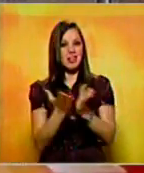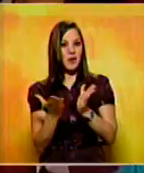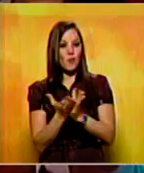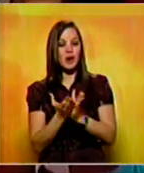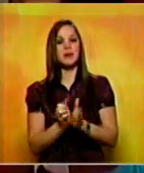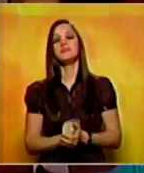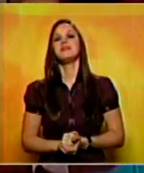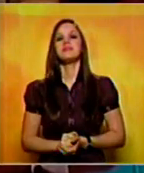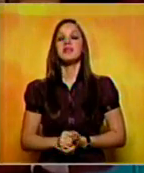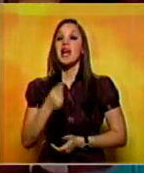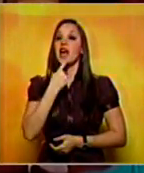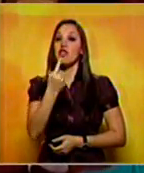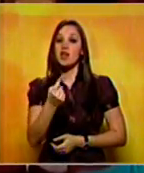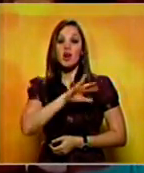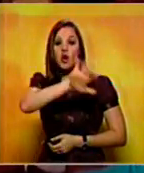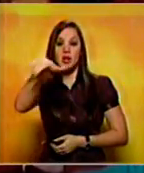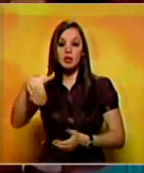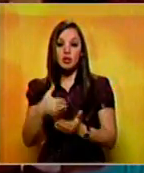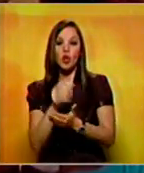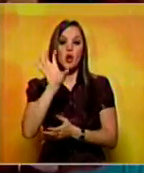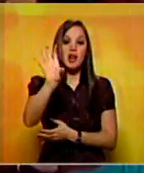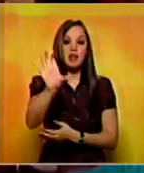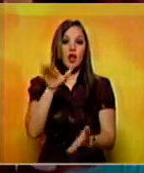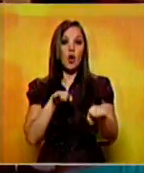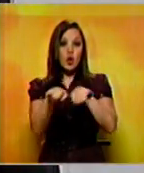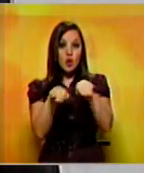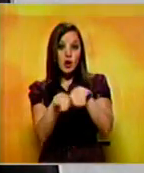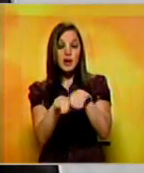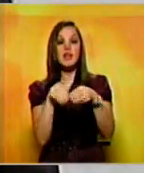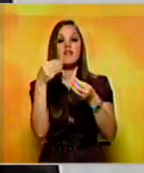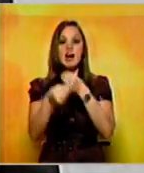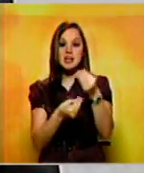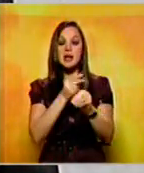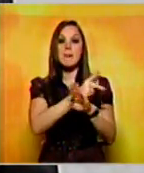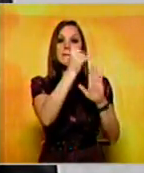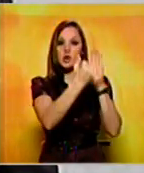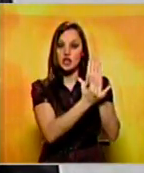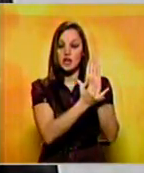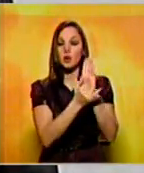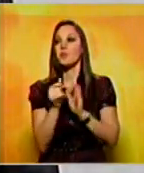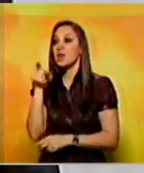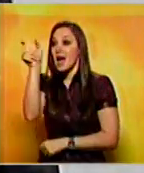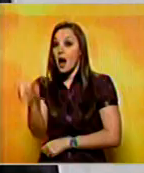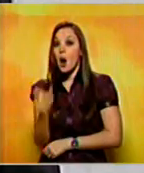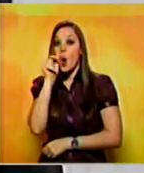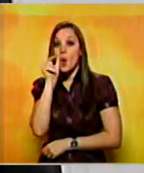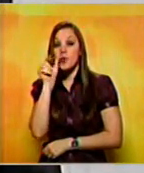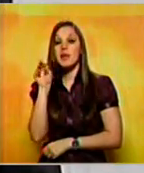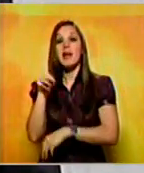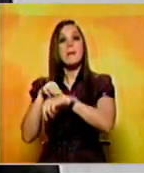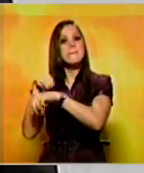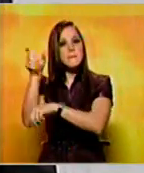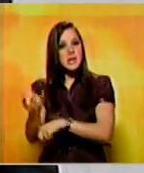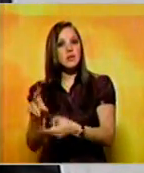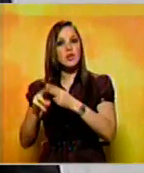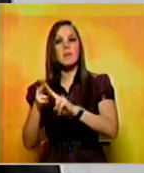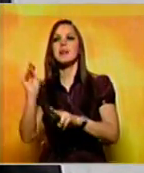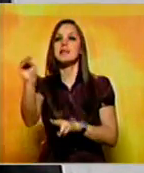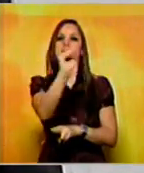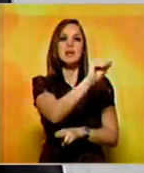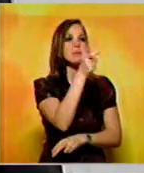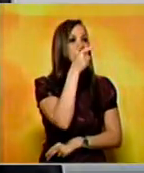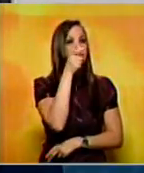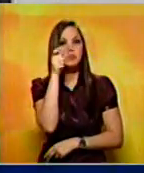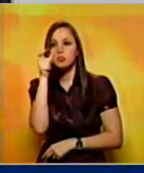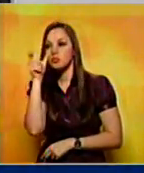para la paz y la vida en todo el estado COGEDES. Por su parte, el ministro Miguel Rodríguez Torres exhortó a los cuerpos de seguridad a seguir afianzando el patrullaje